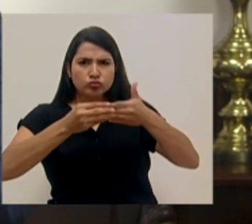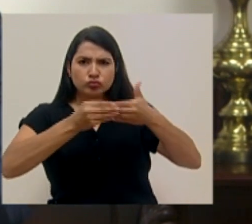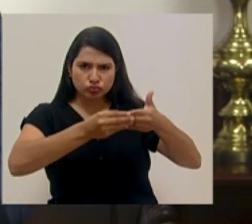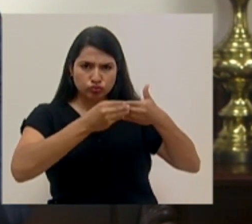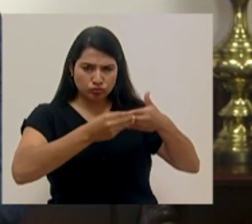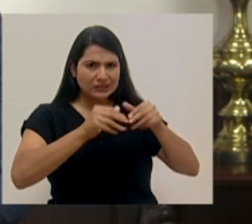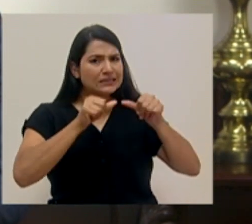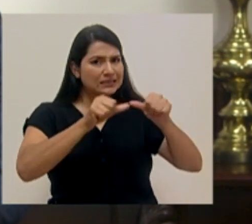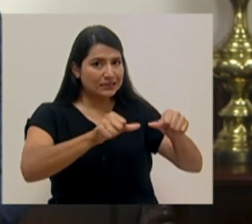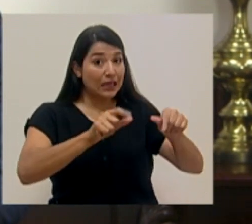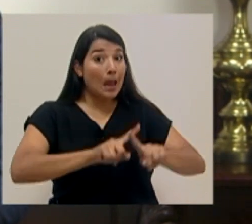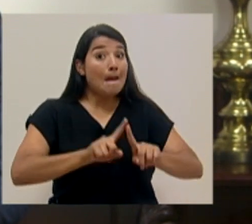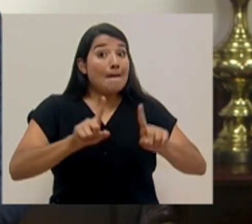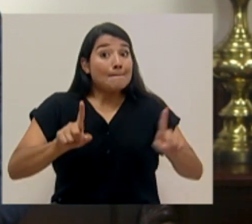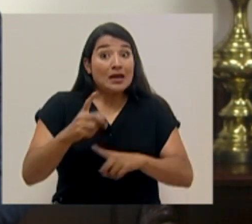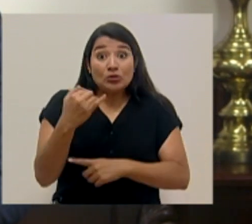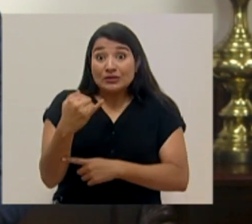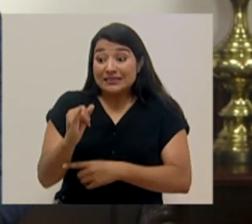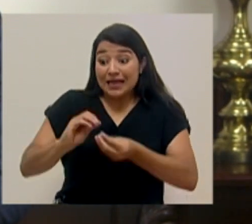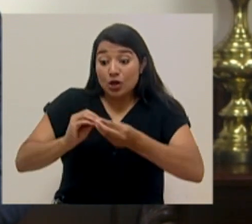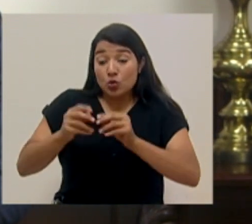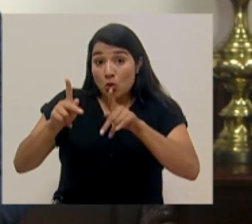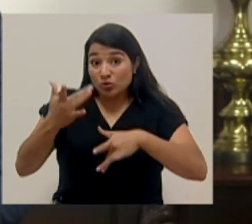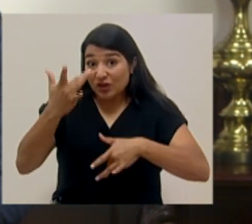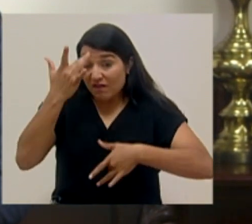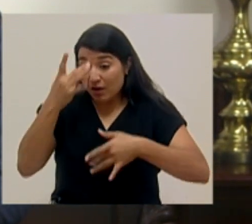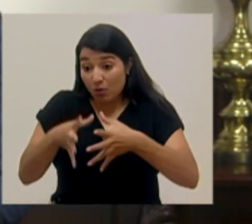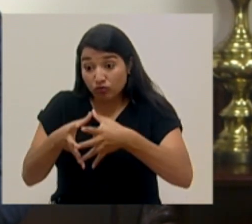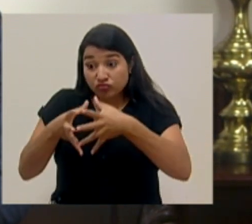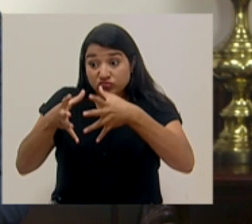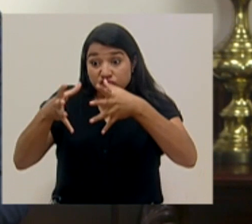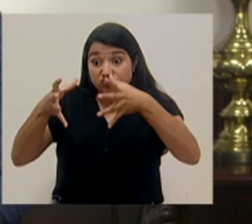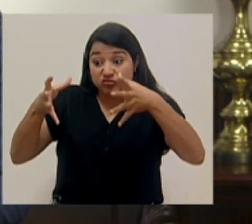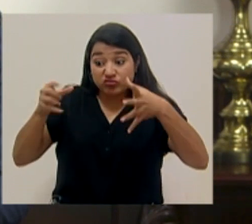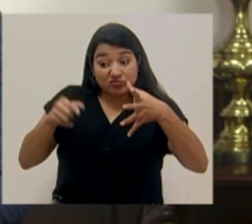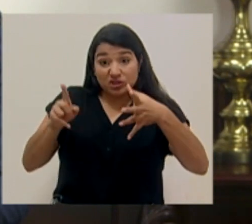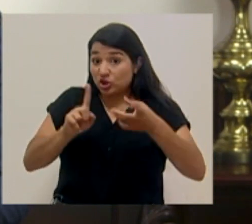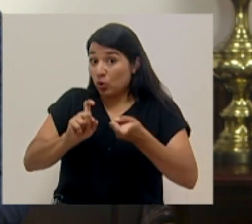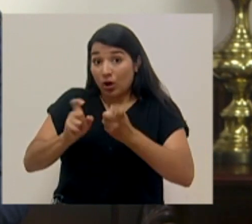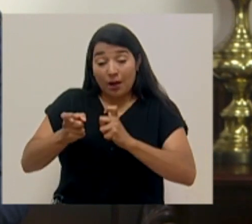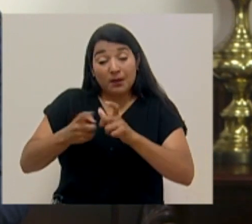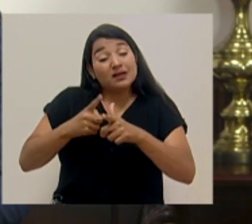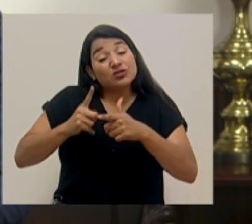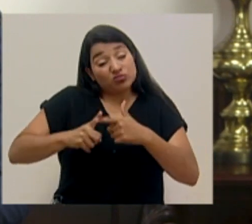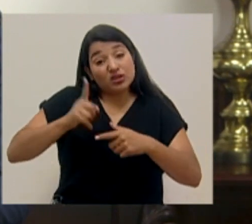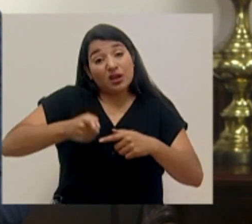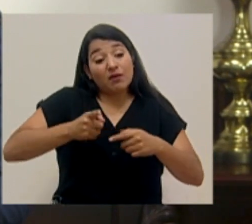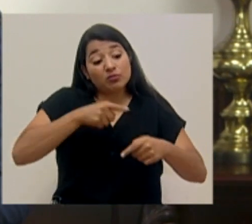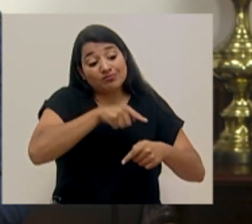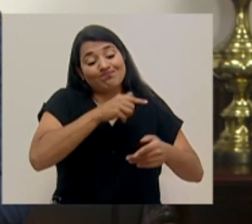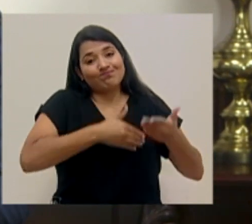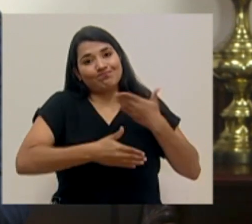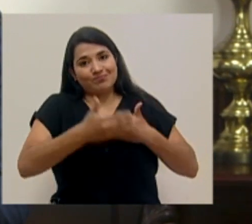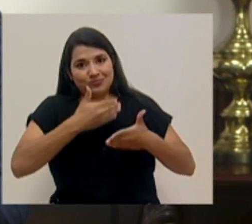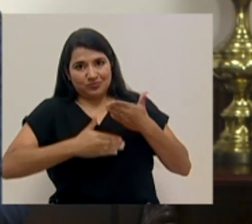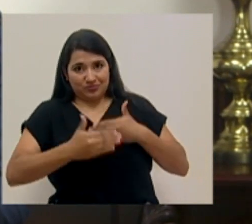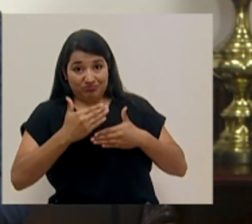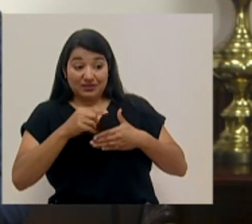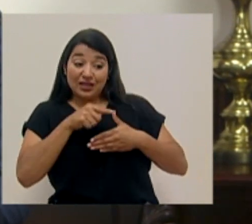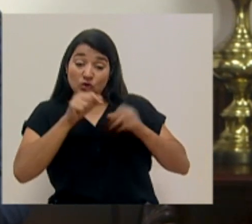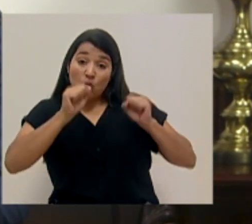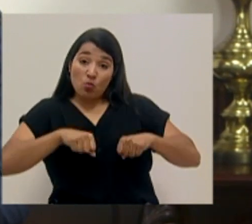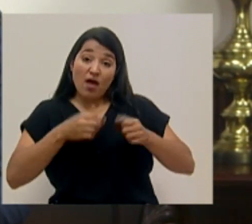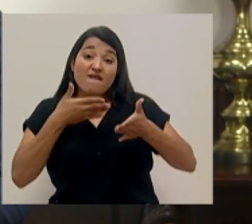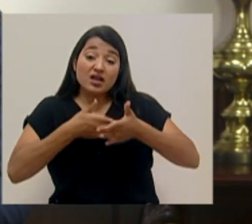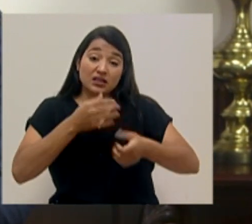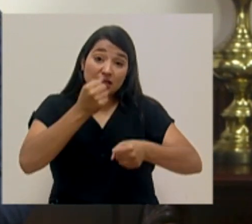no cambiamos la tendencia de la pandemia, nos podríamos ver obligados a retomar los cierres, los cuales afectan el empleo